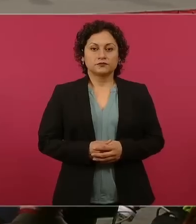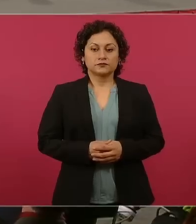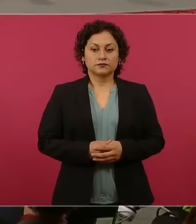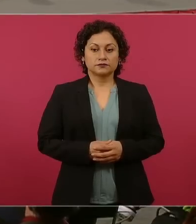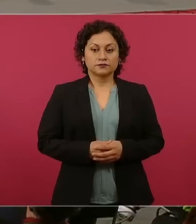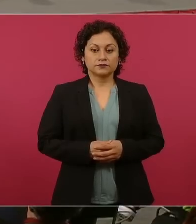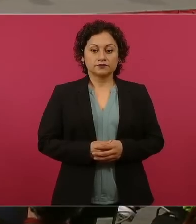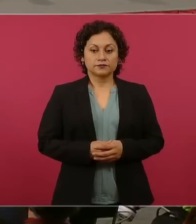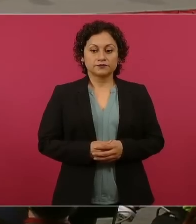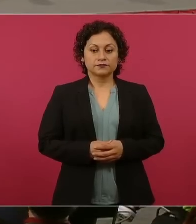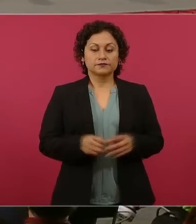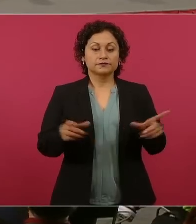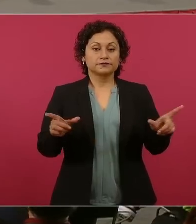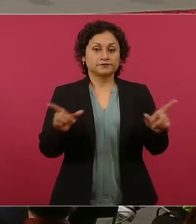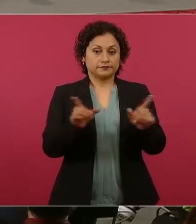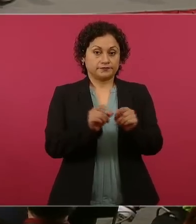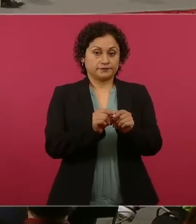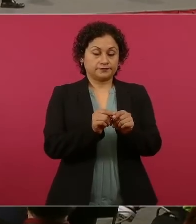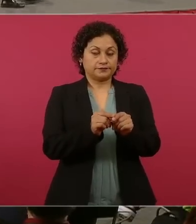Es cuanto, presidente.